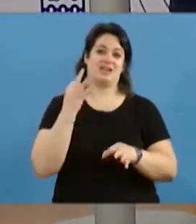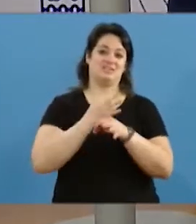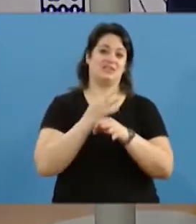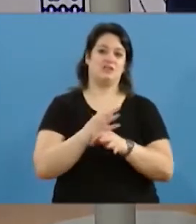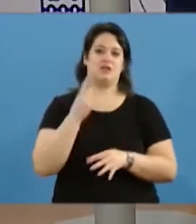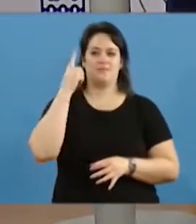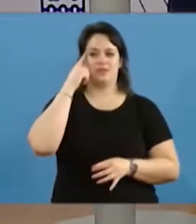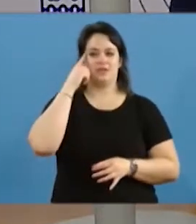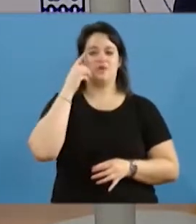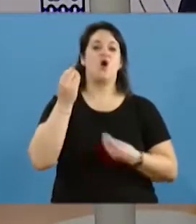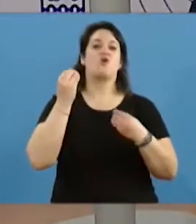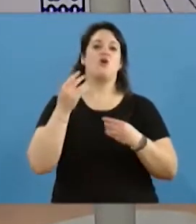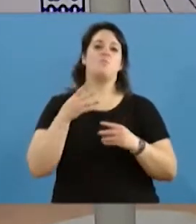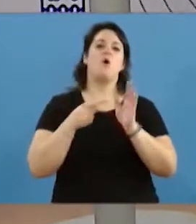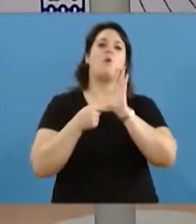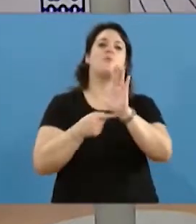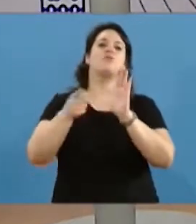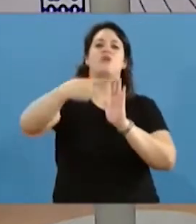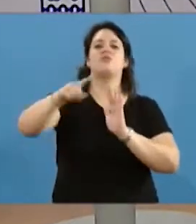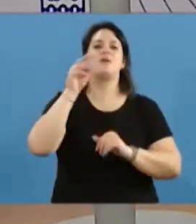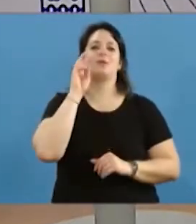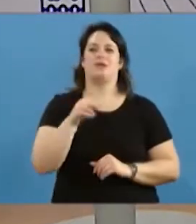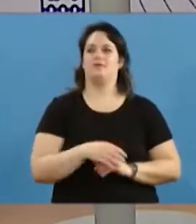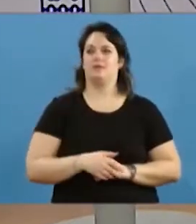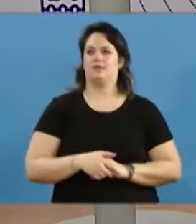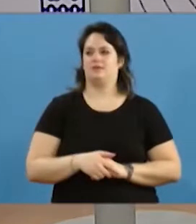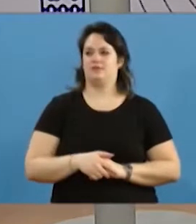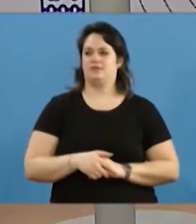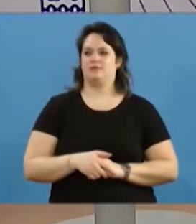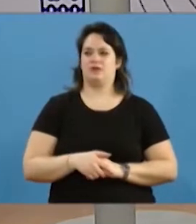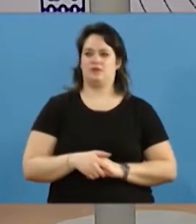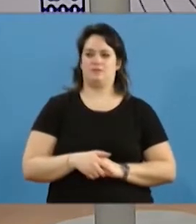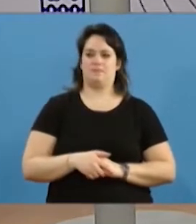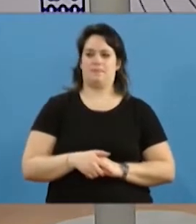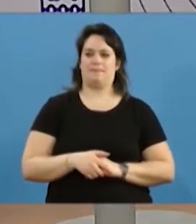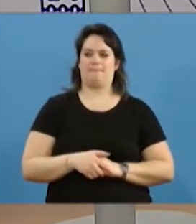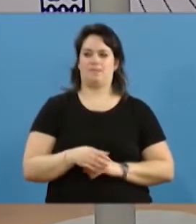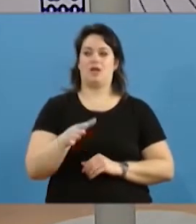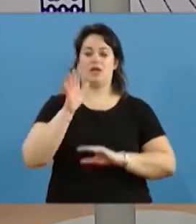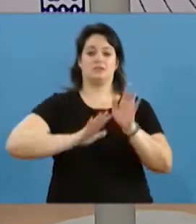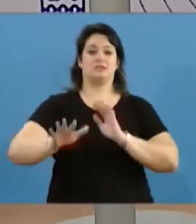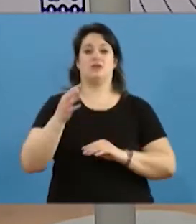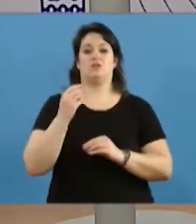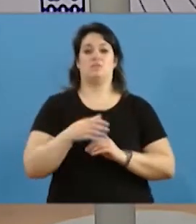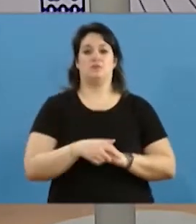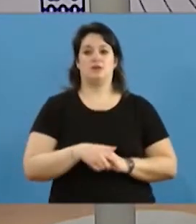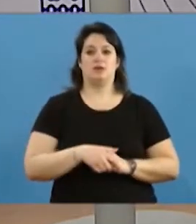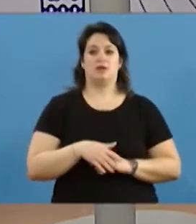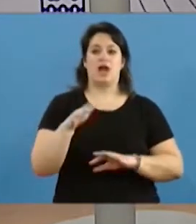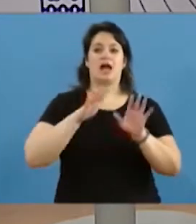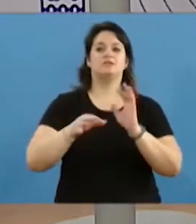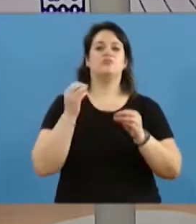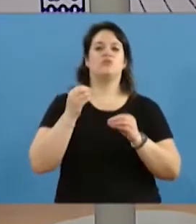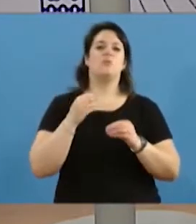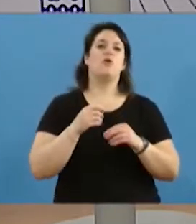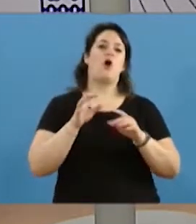estuvimos pensando cómo se lo íbamos a presentar a ustedes. Uh-huh. Nosotros podríamos haberlo hecho, y muchos de ustedes saben, que se pueden hacer también en